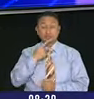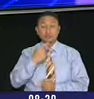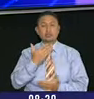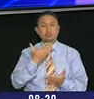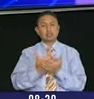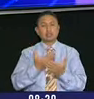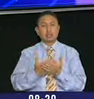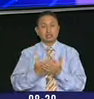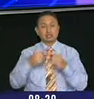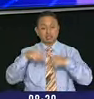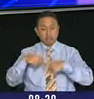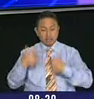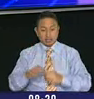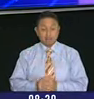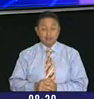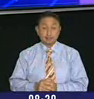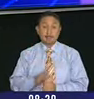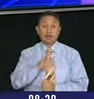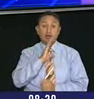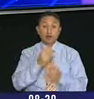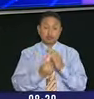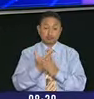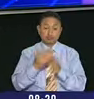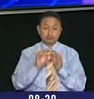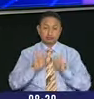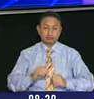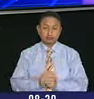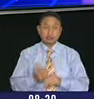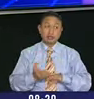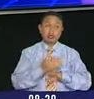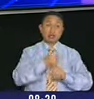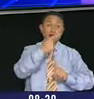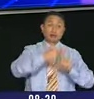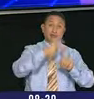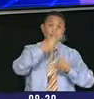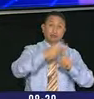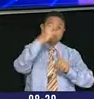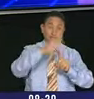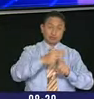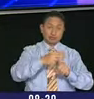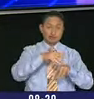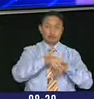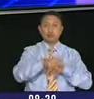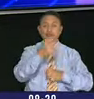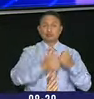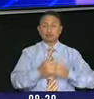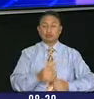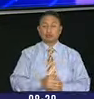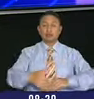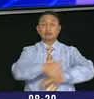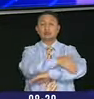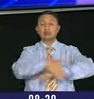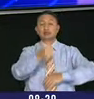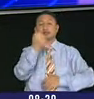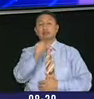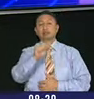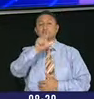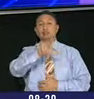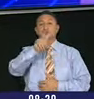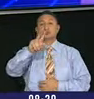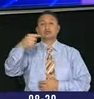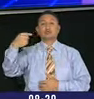manera, que les hayan reparado por fin una fuga de agua que durante meses generó molestias en la calle